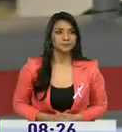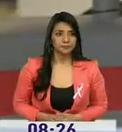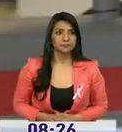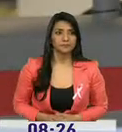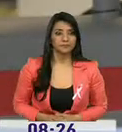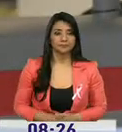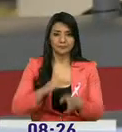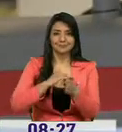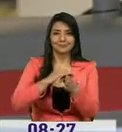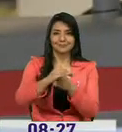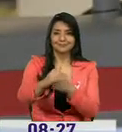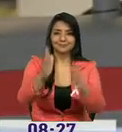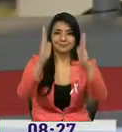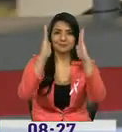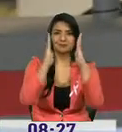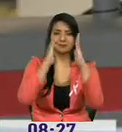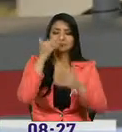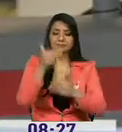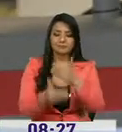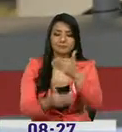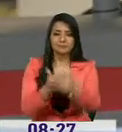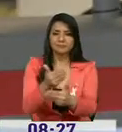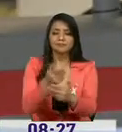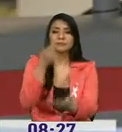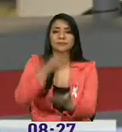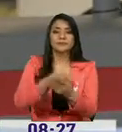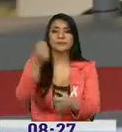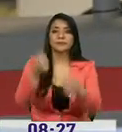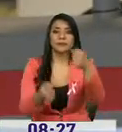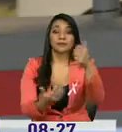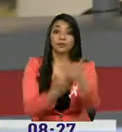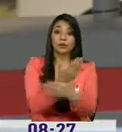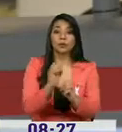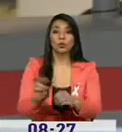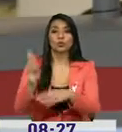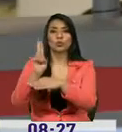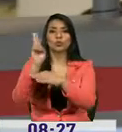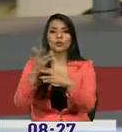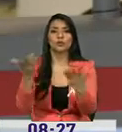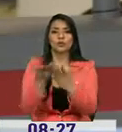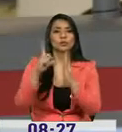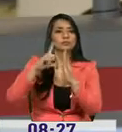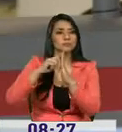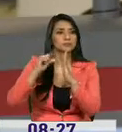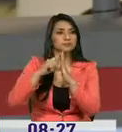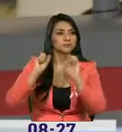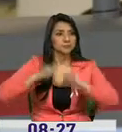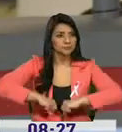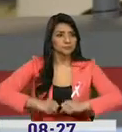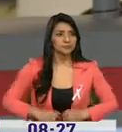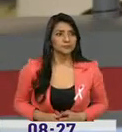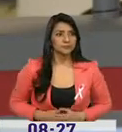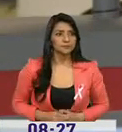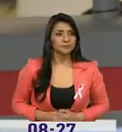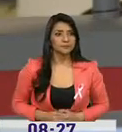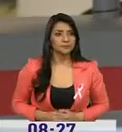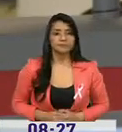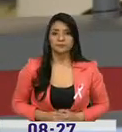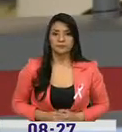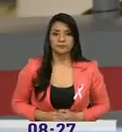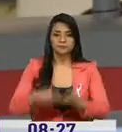Les invitamos a conocer los pasos para registrar la compra de un vehículo nuevo usado en el Servicio de Rentas Internas SRI y